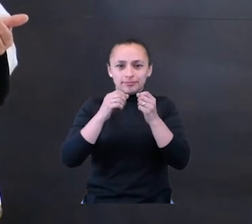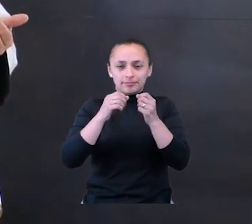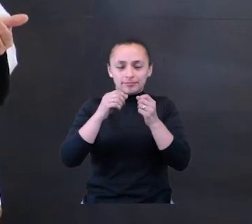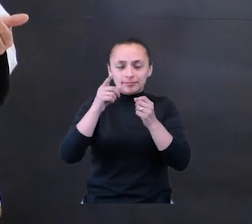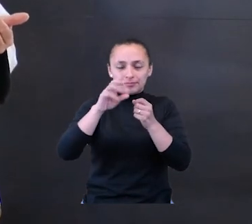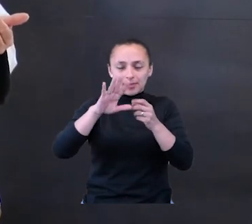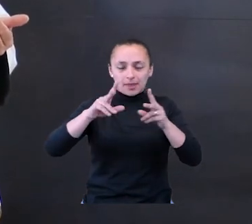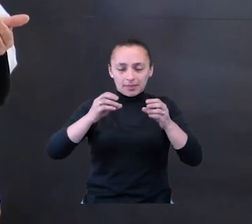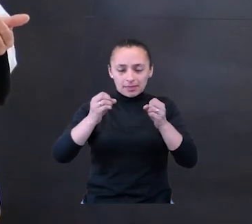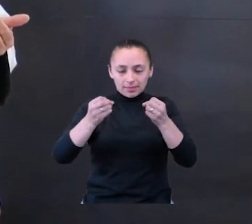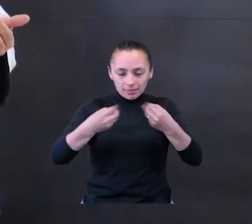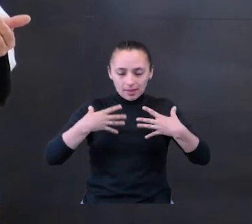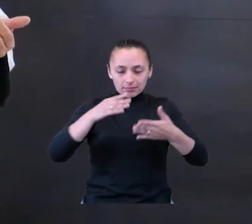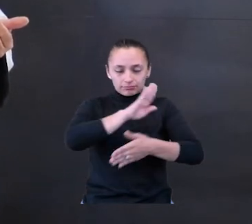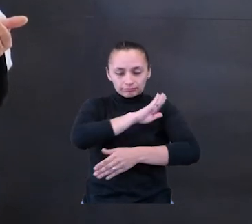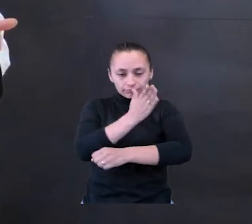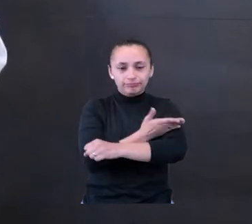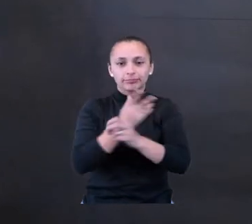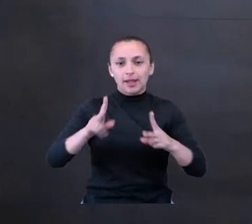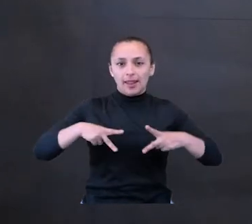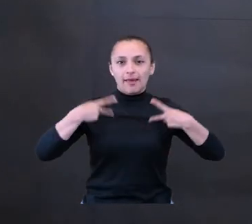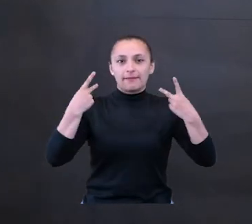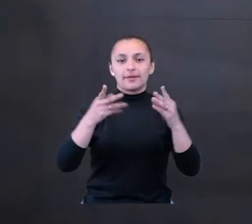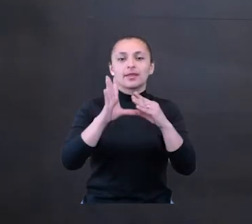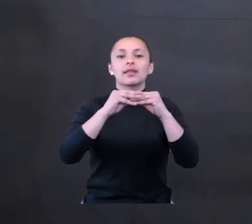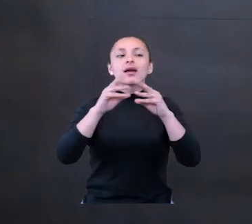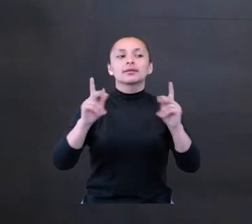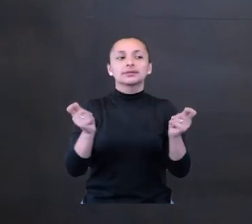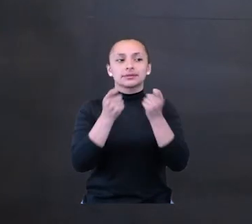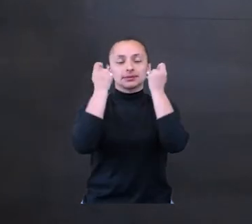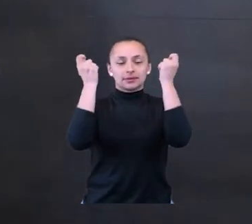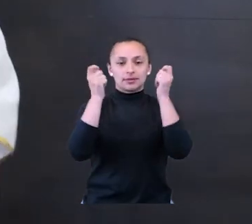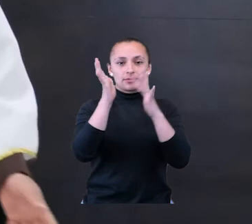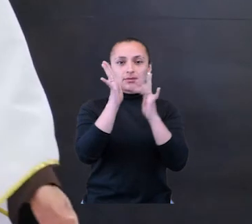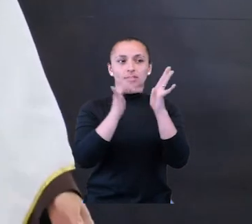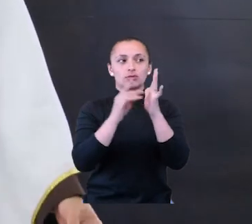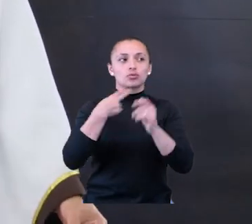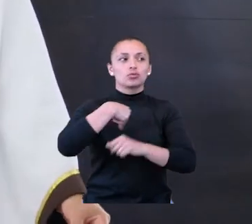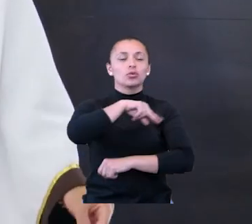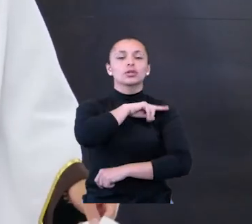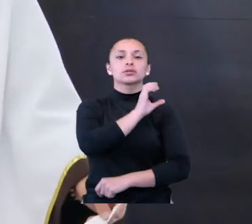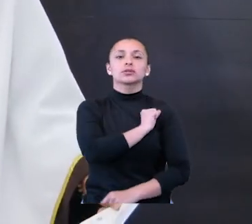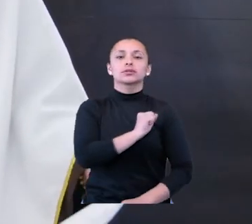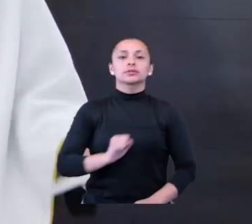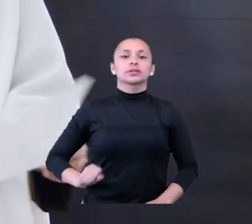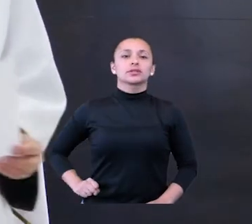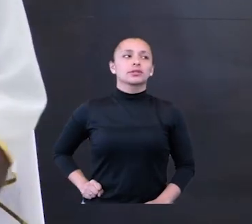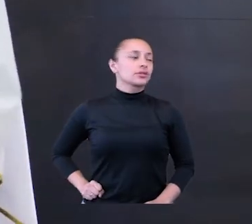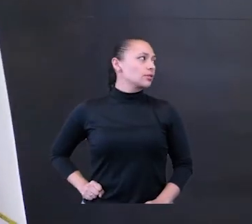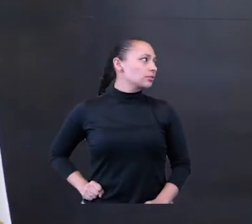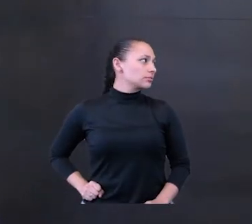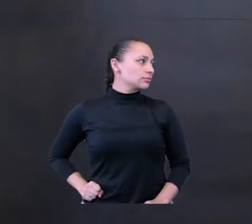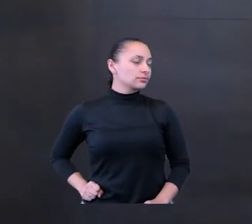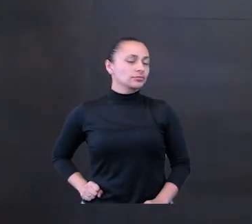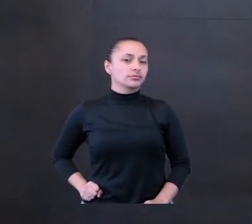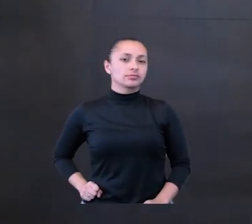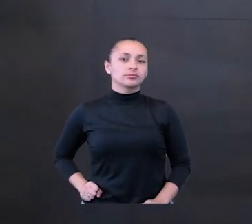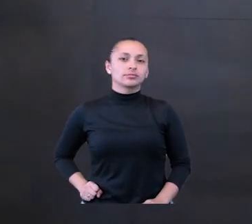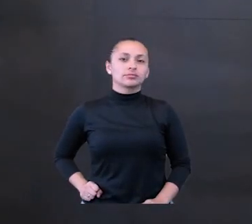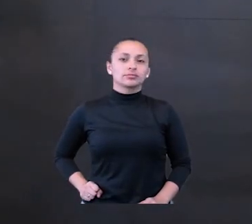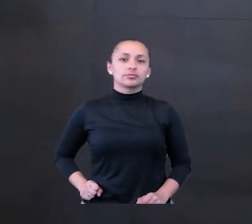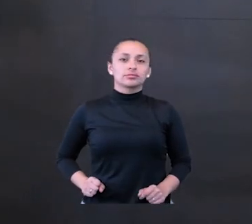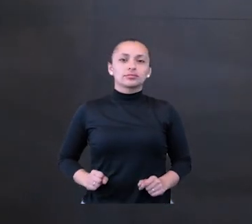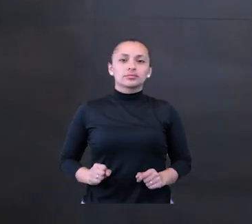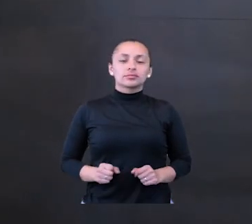en nuestra vida con el pan de salvación por jesucristo nuestro señor concede señor el